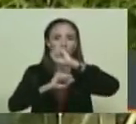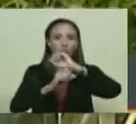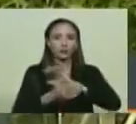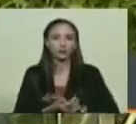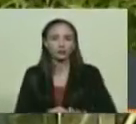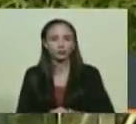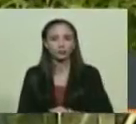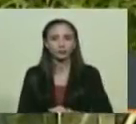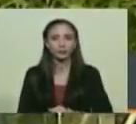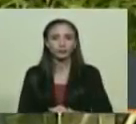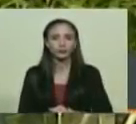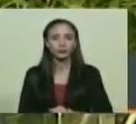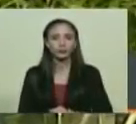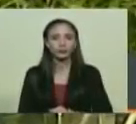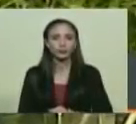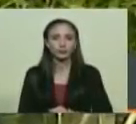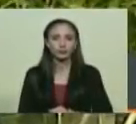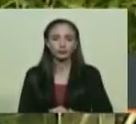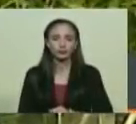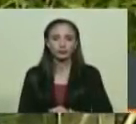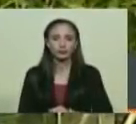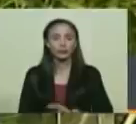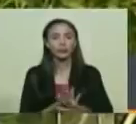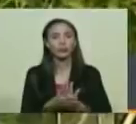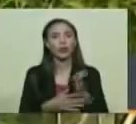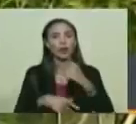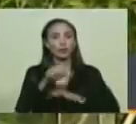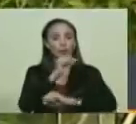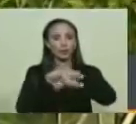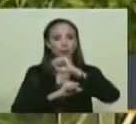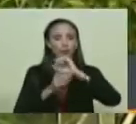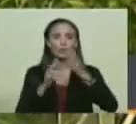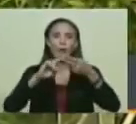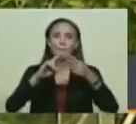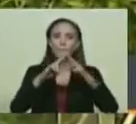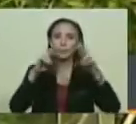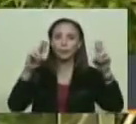sectorial de Soberanía, Política y Seguridad y Paz.